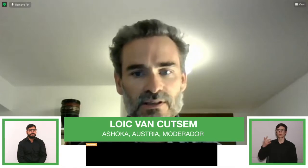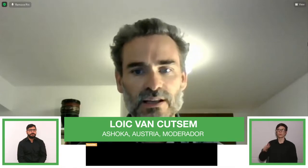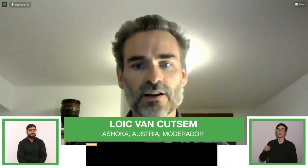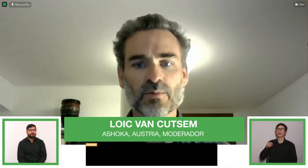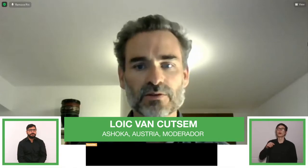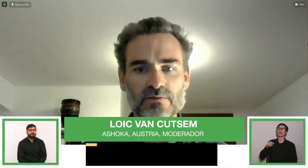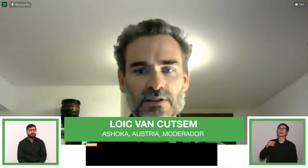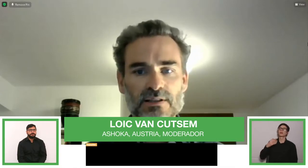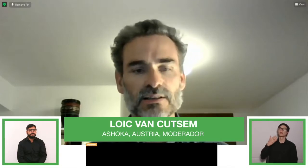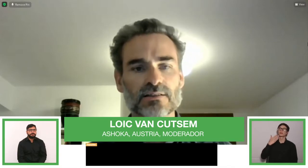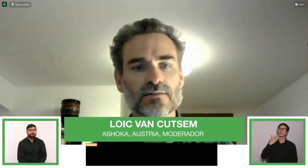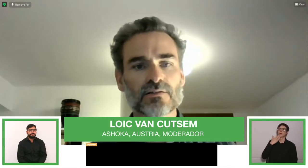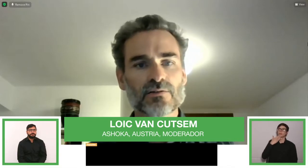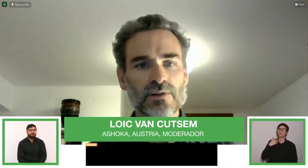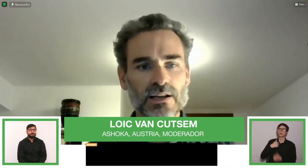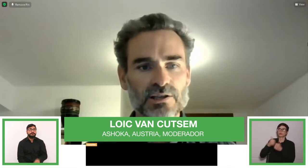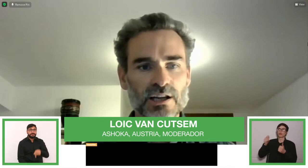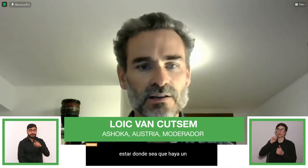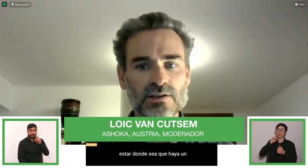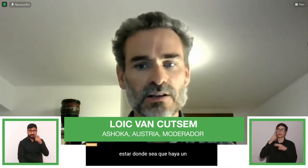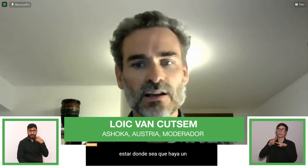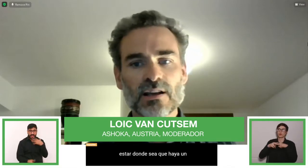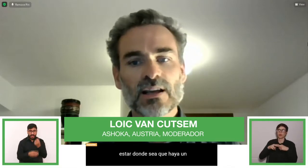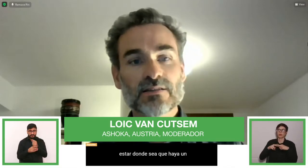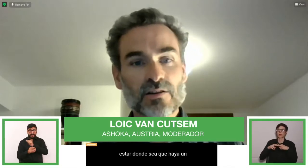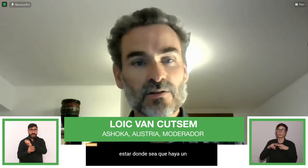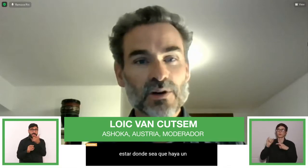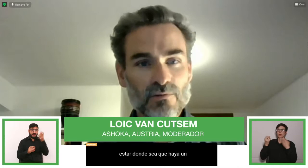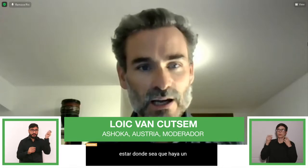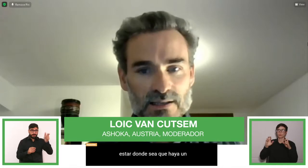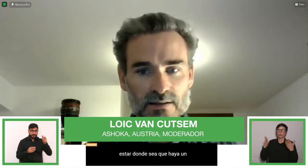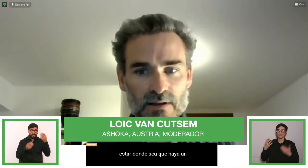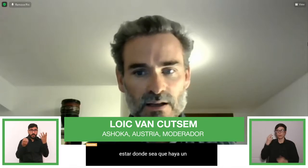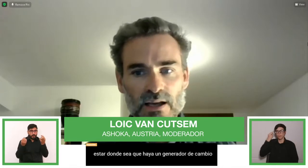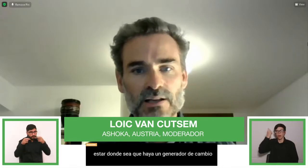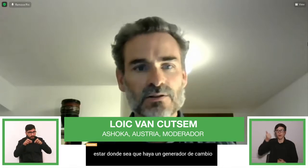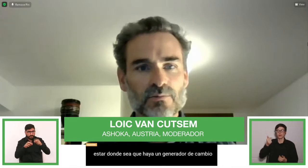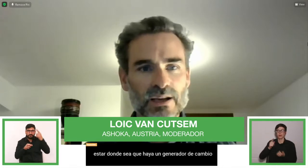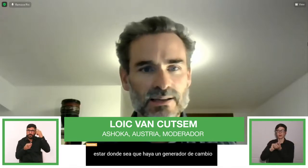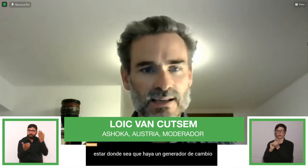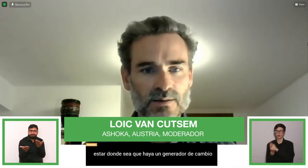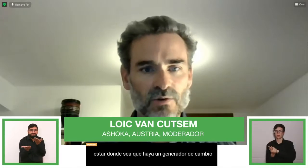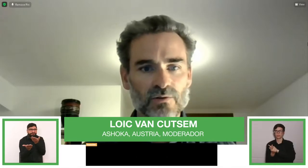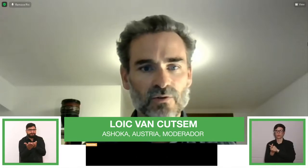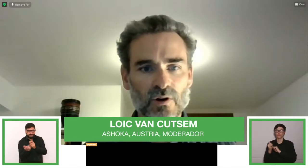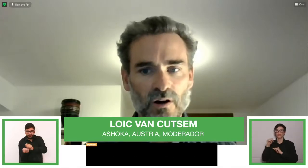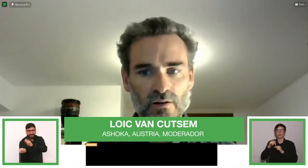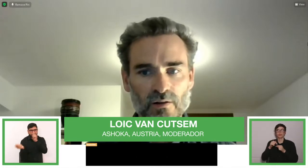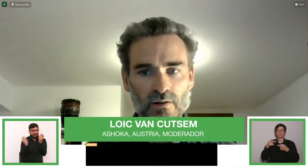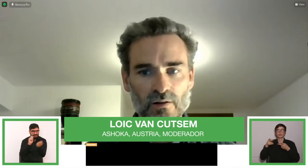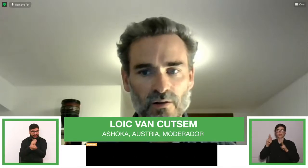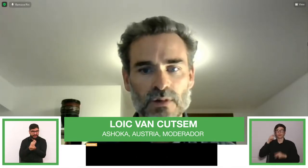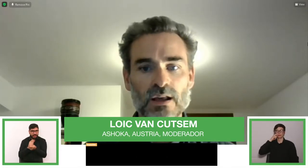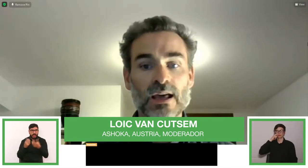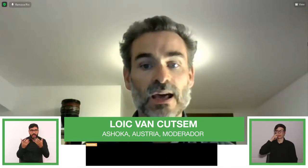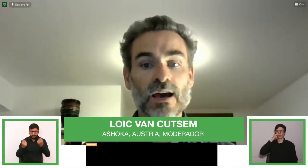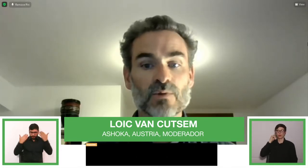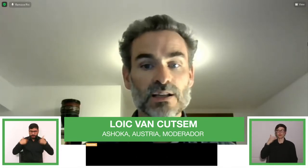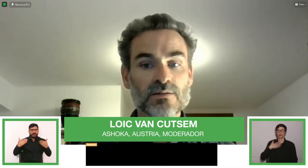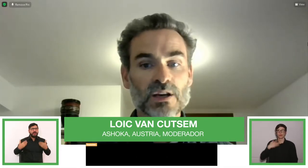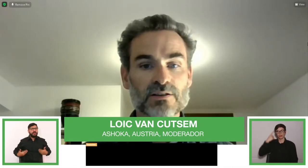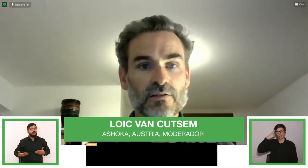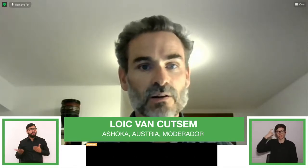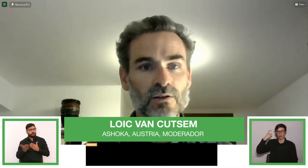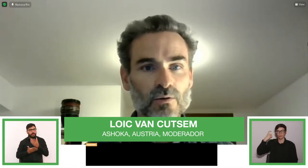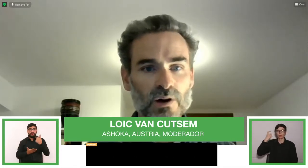generadores de cambio. Creemos que tenemos las herramientas y oportunidades para crear el cambio. Y esto es un derecho humano. Y creemos que debiera